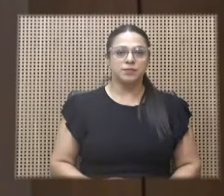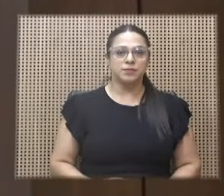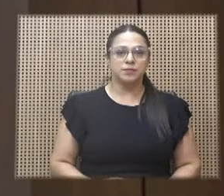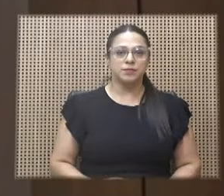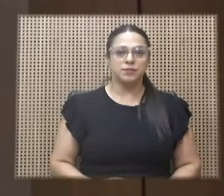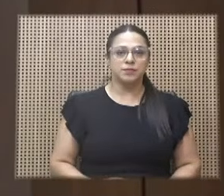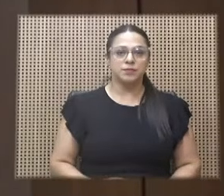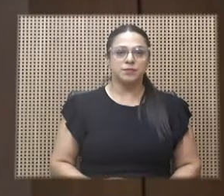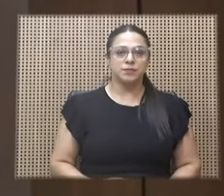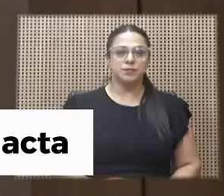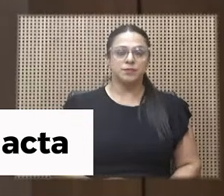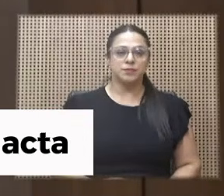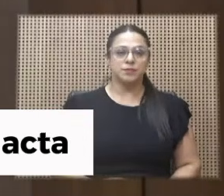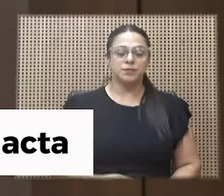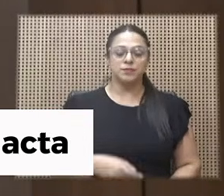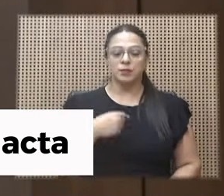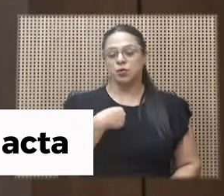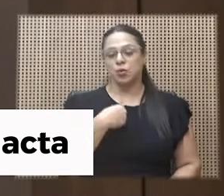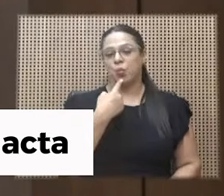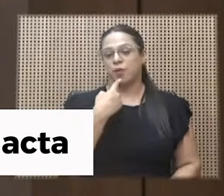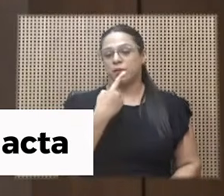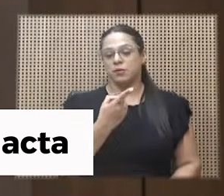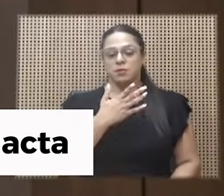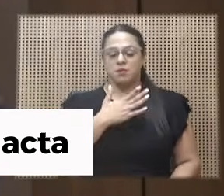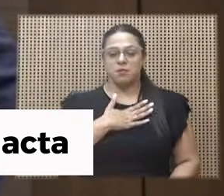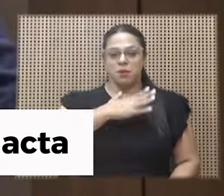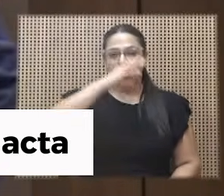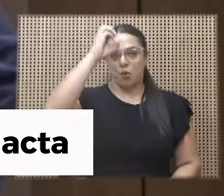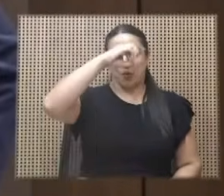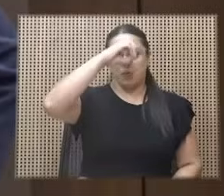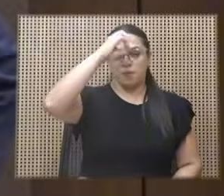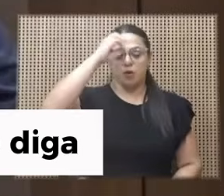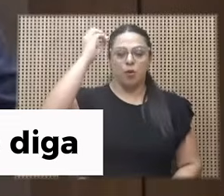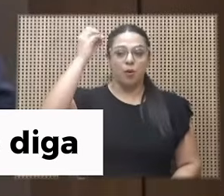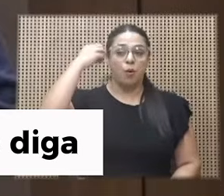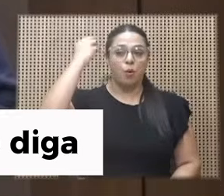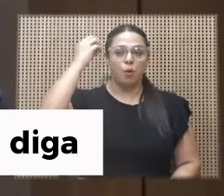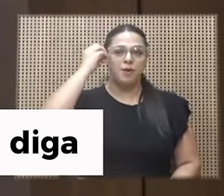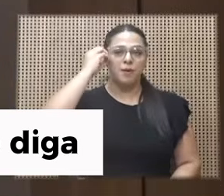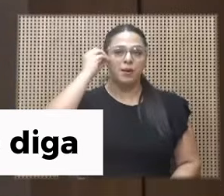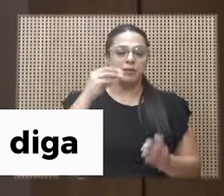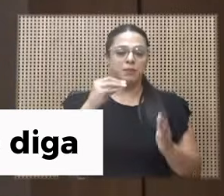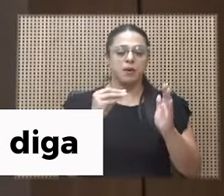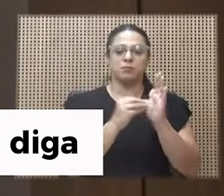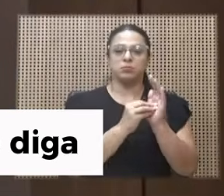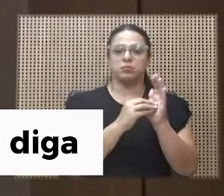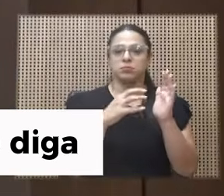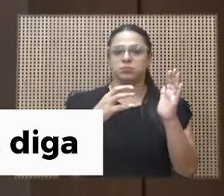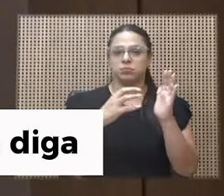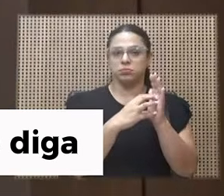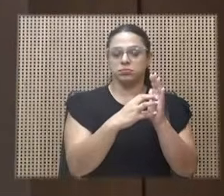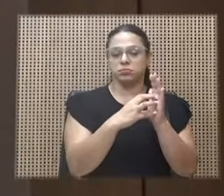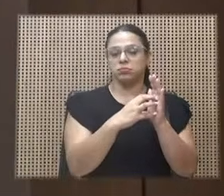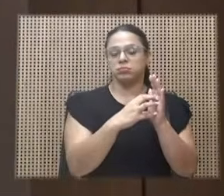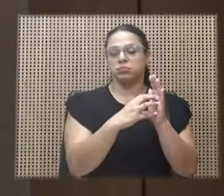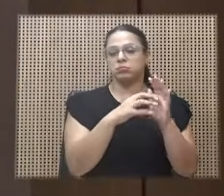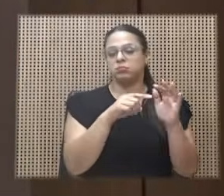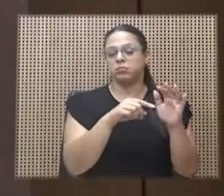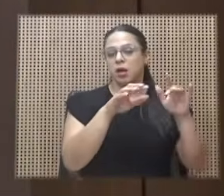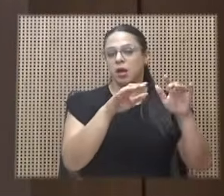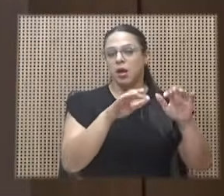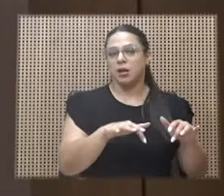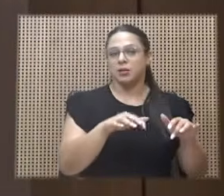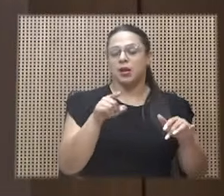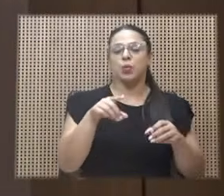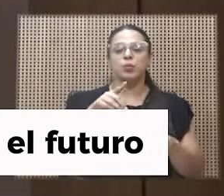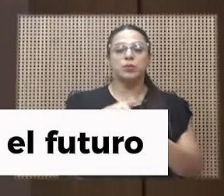Yo voy a dar mi opinión y obviamente que va a quedar en el acta, y salvo que haya algún diputado que diga que